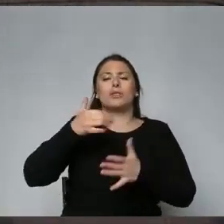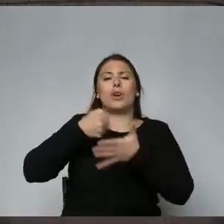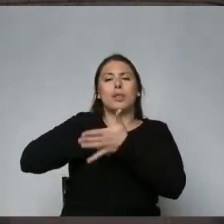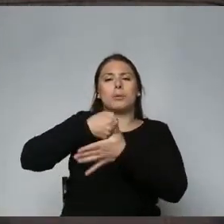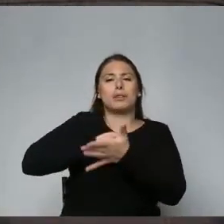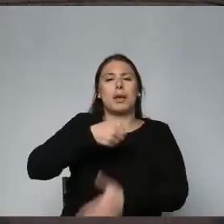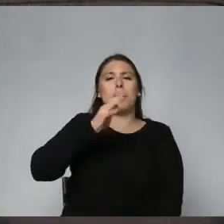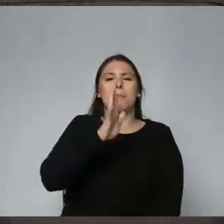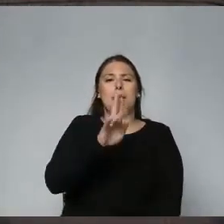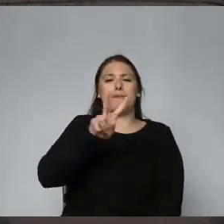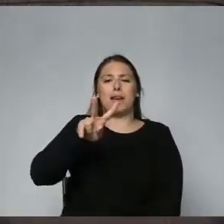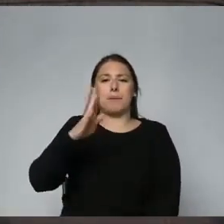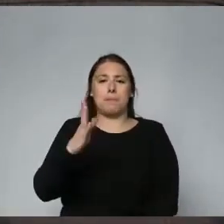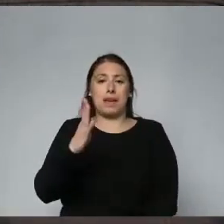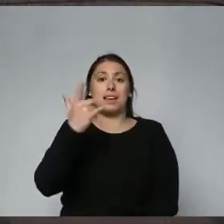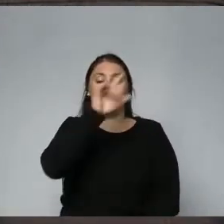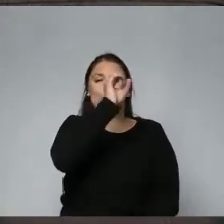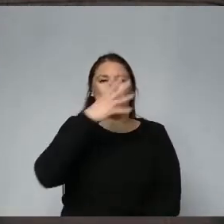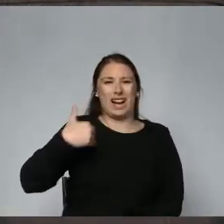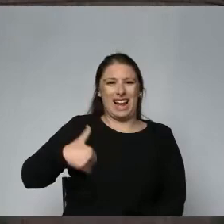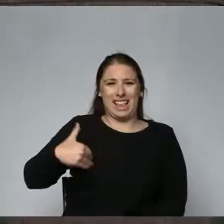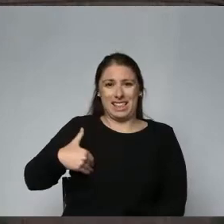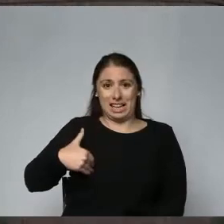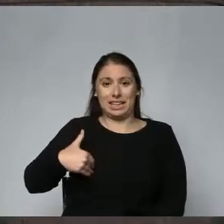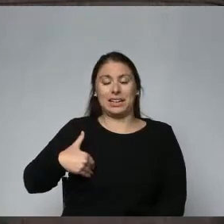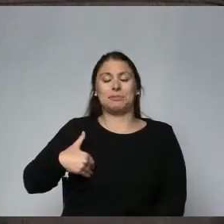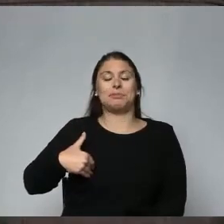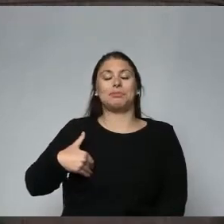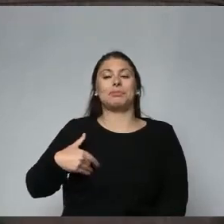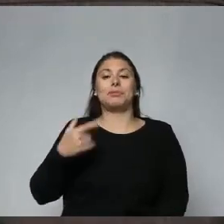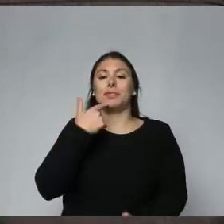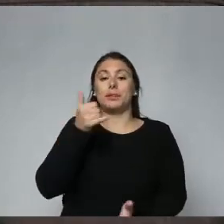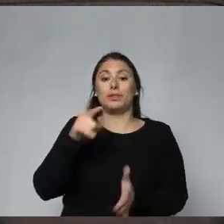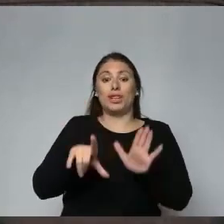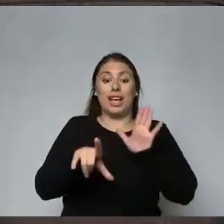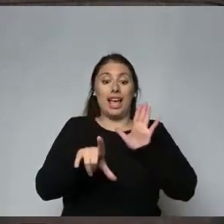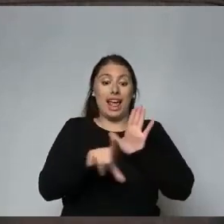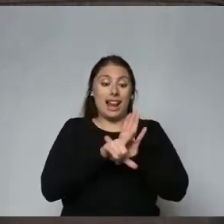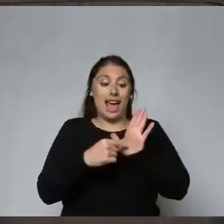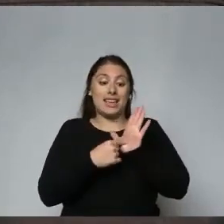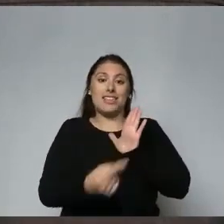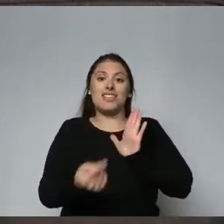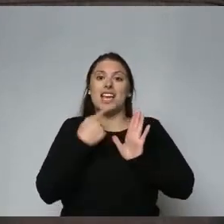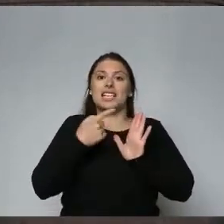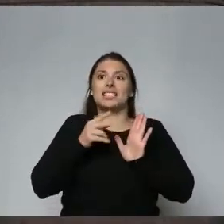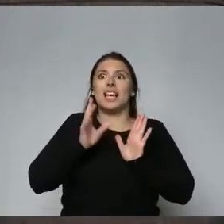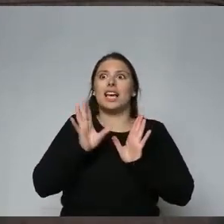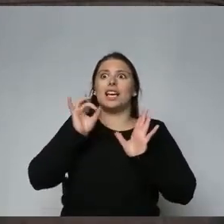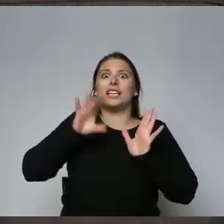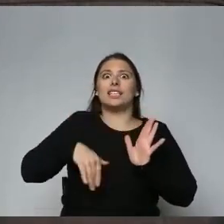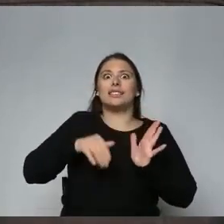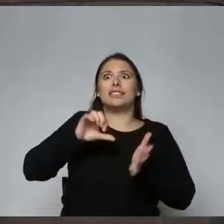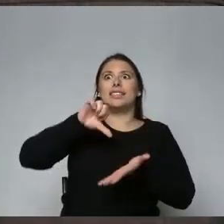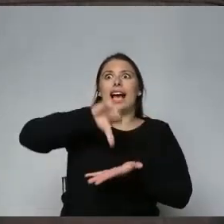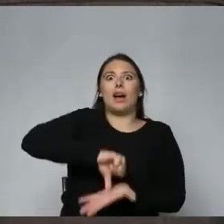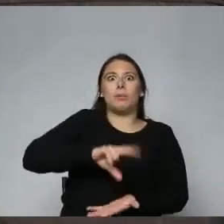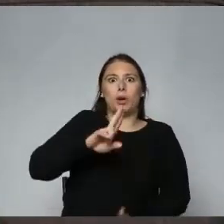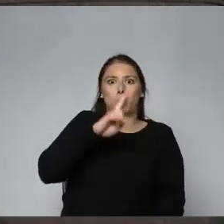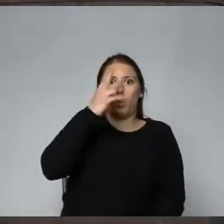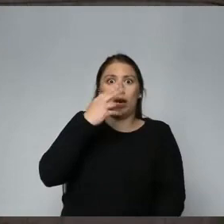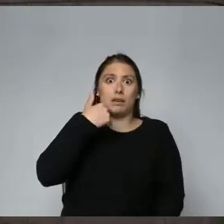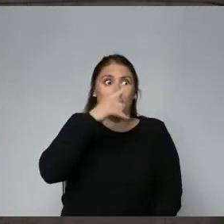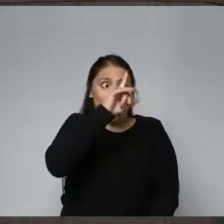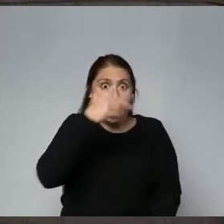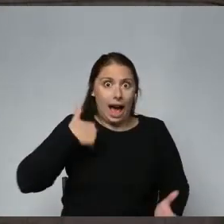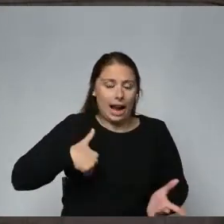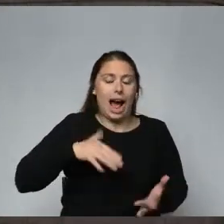PVP. En la Argentina. En la Argentina, como la ley de caducidad no se aplicaba por hechos ocurridos en Argentina, se